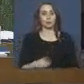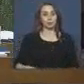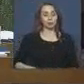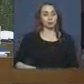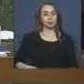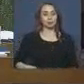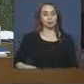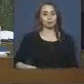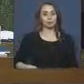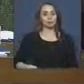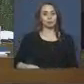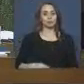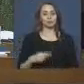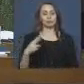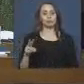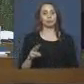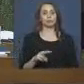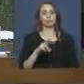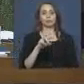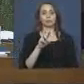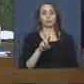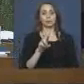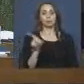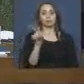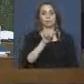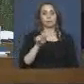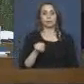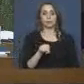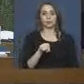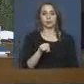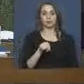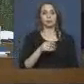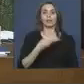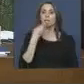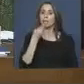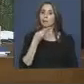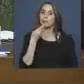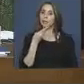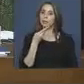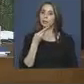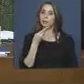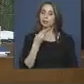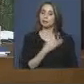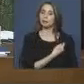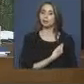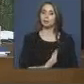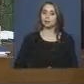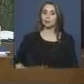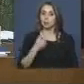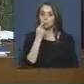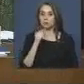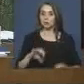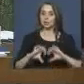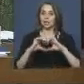le corresponde al Partido Socialista, tiene la palabra el presidente de la